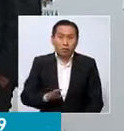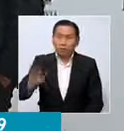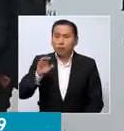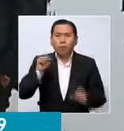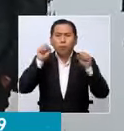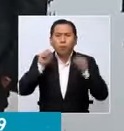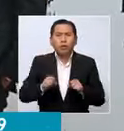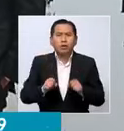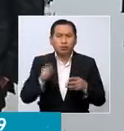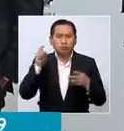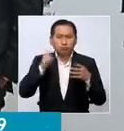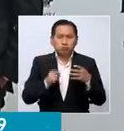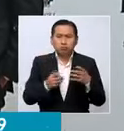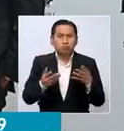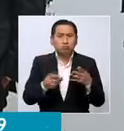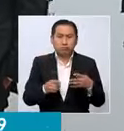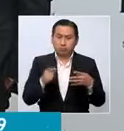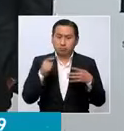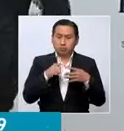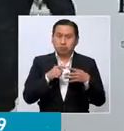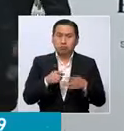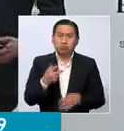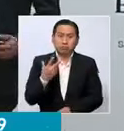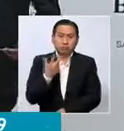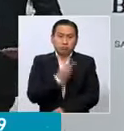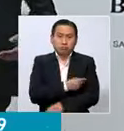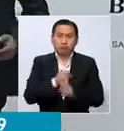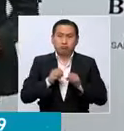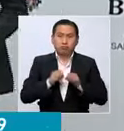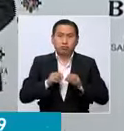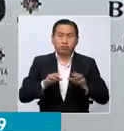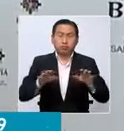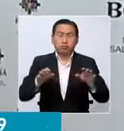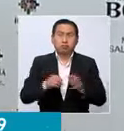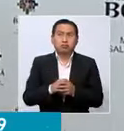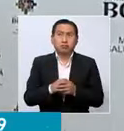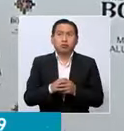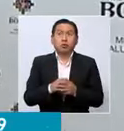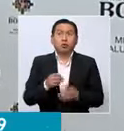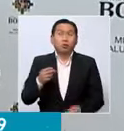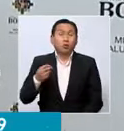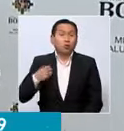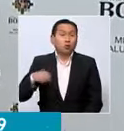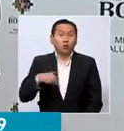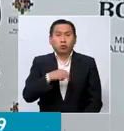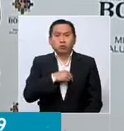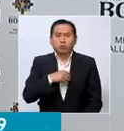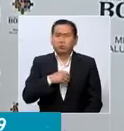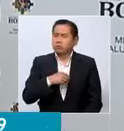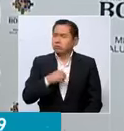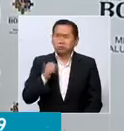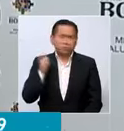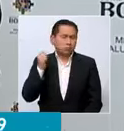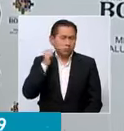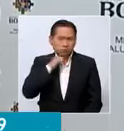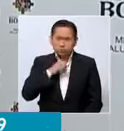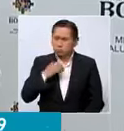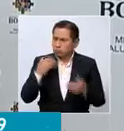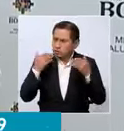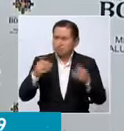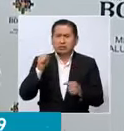la vacunación en ningún momento nosotros vamos a escatimar los esfuerzos necesarios